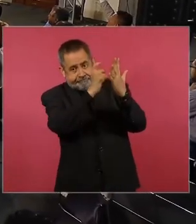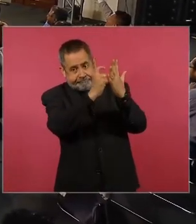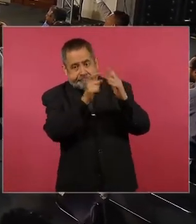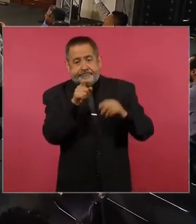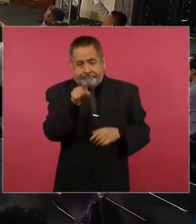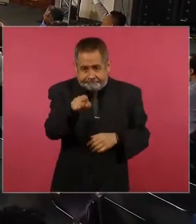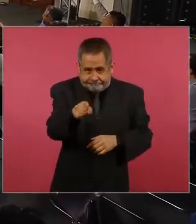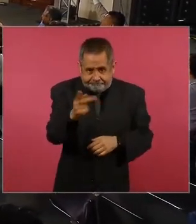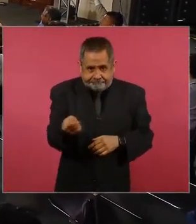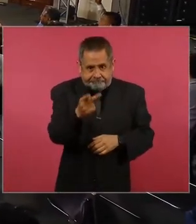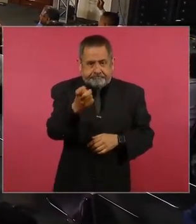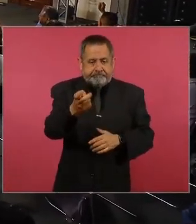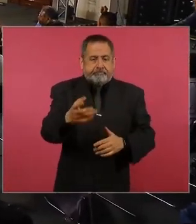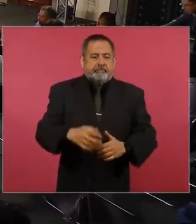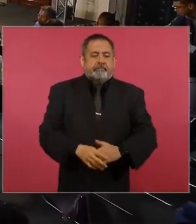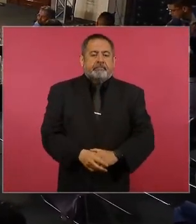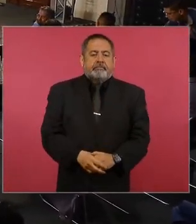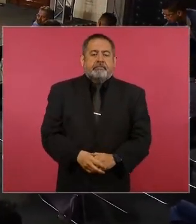A ver, adelante.